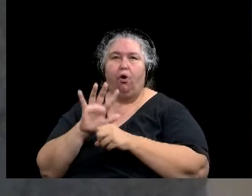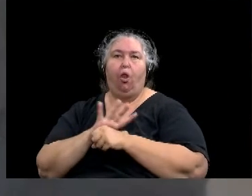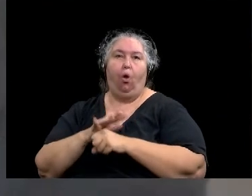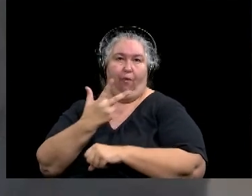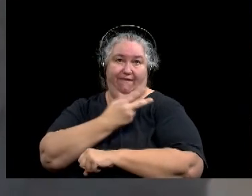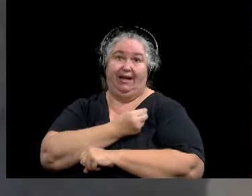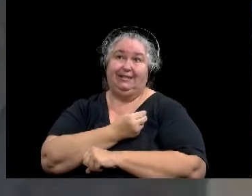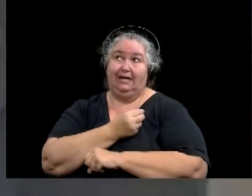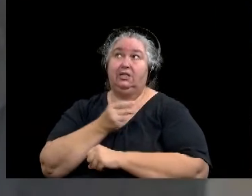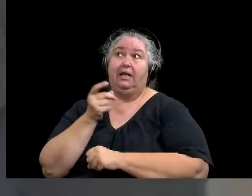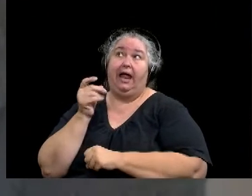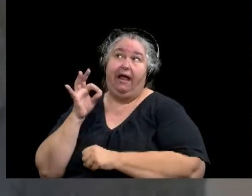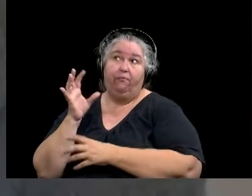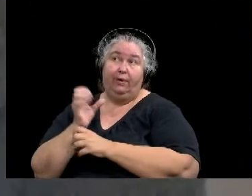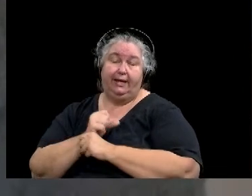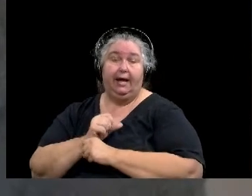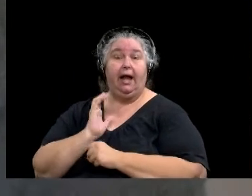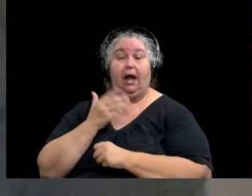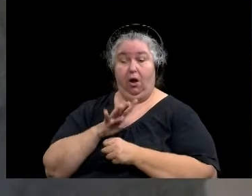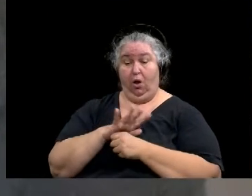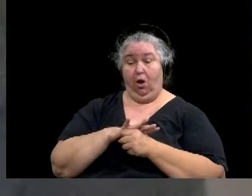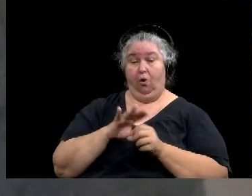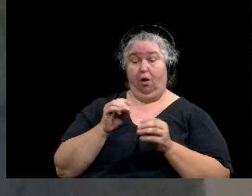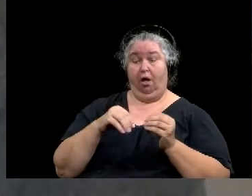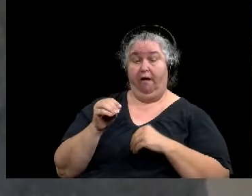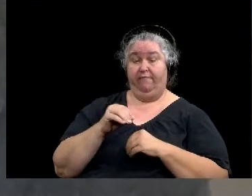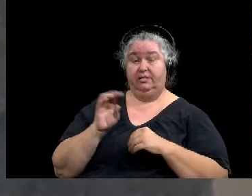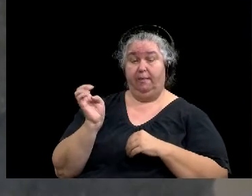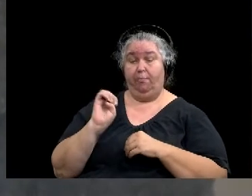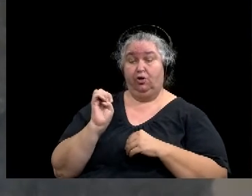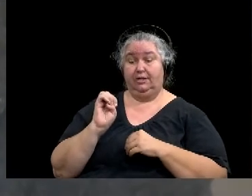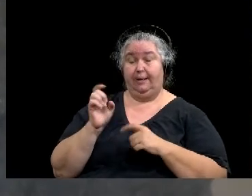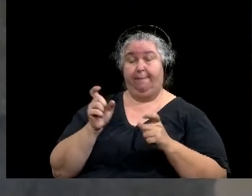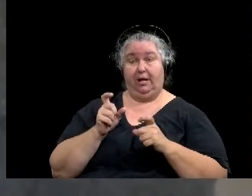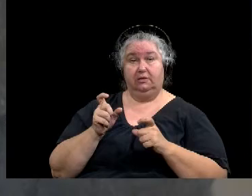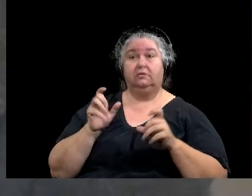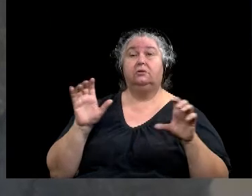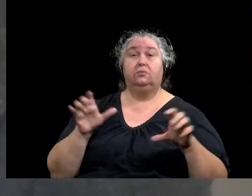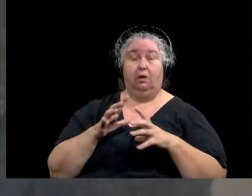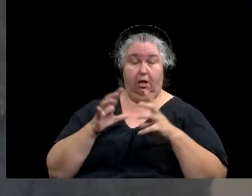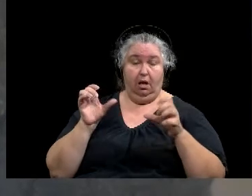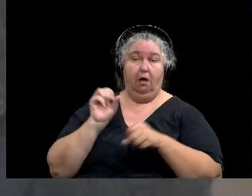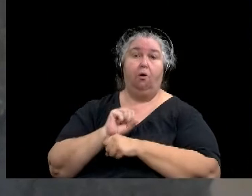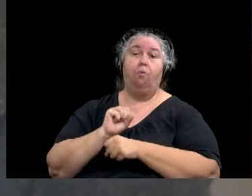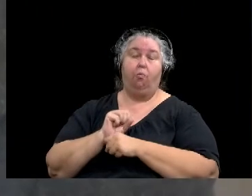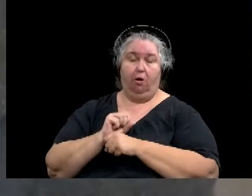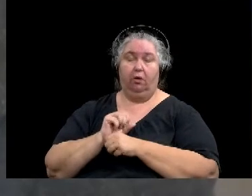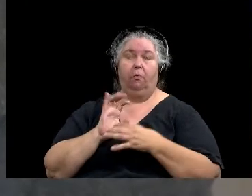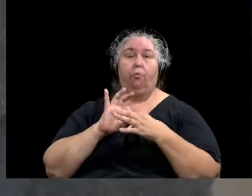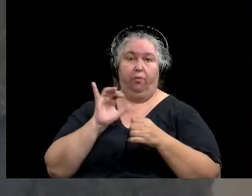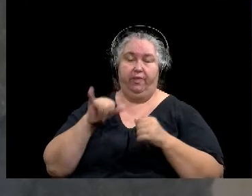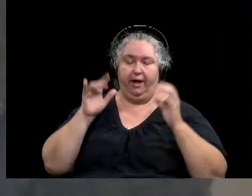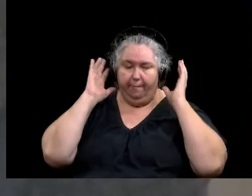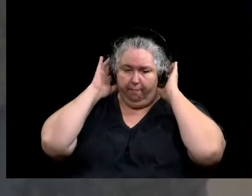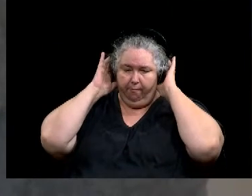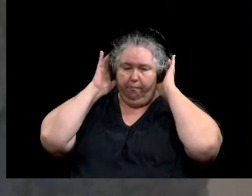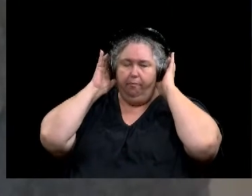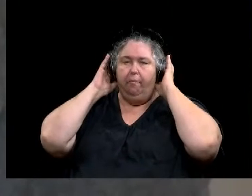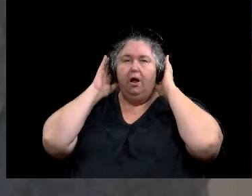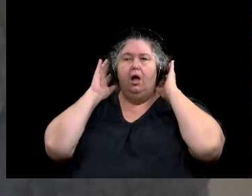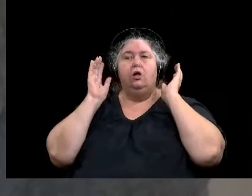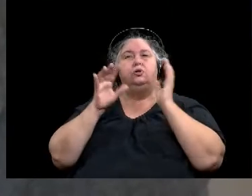tenemos que estar preparados por nuestras vacunas que ya estamos están alistando nos estamos haciendo mucho trabajo